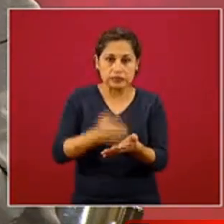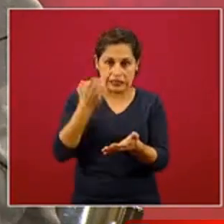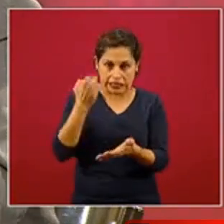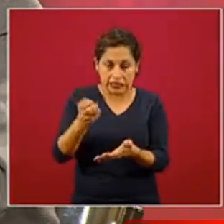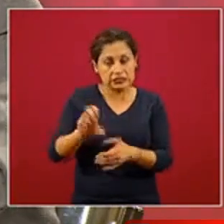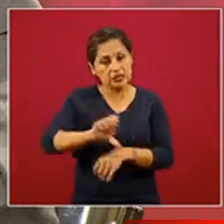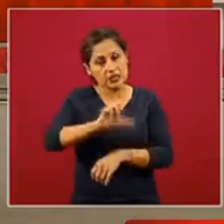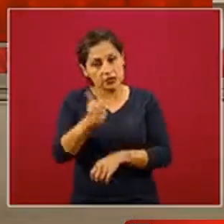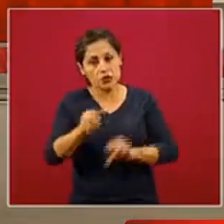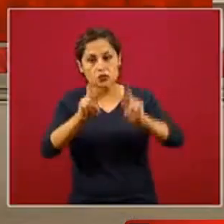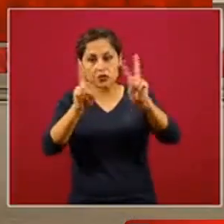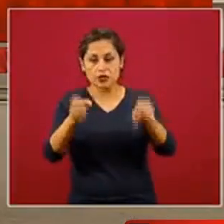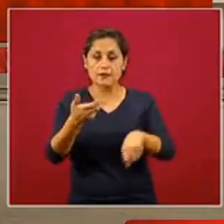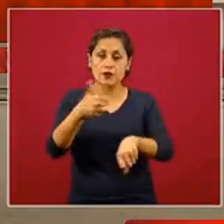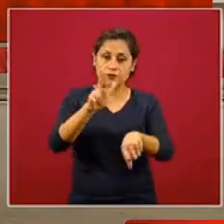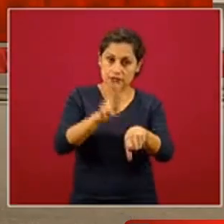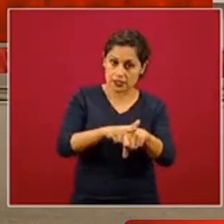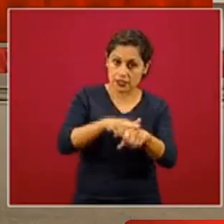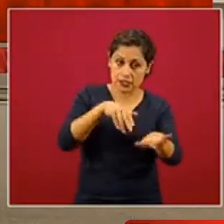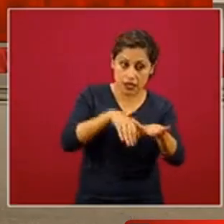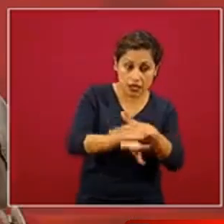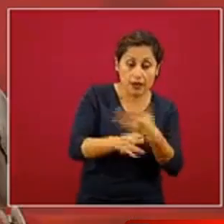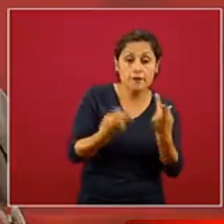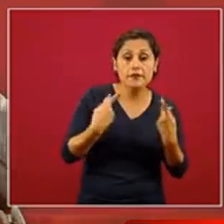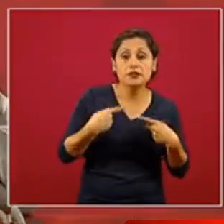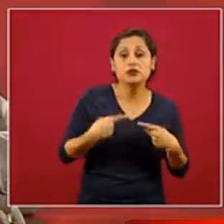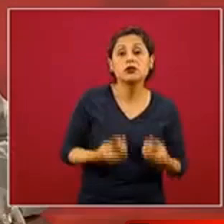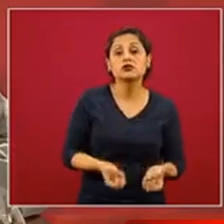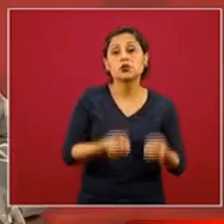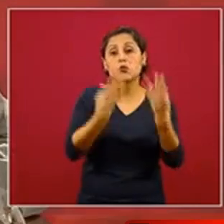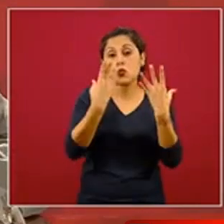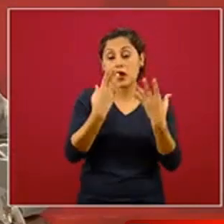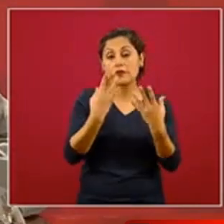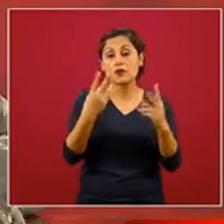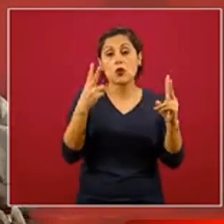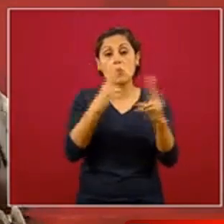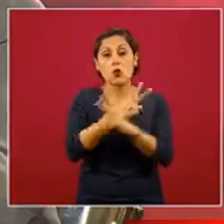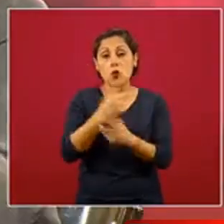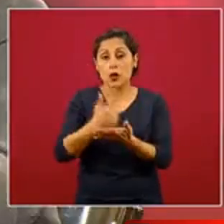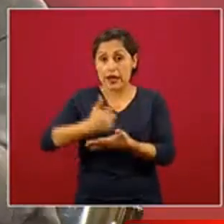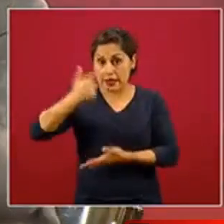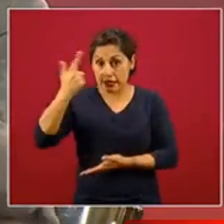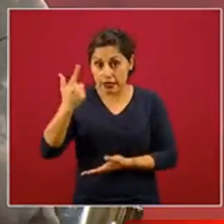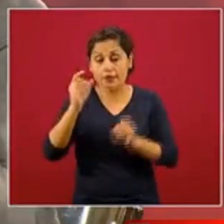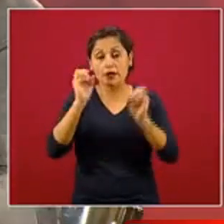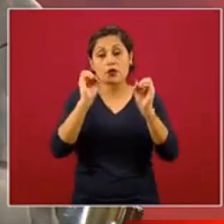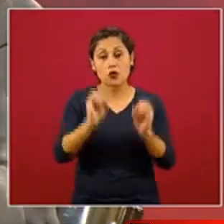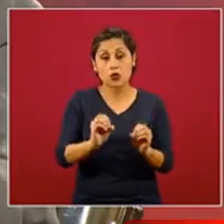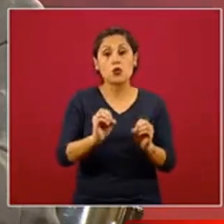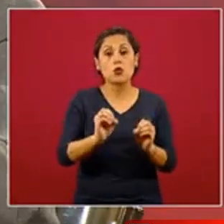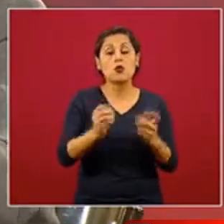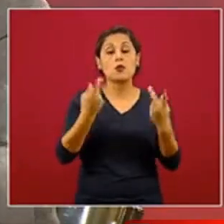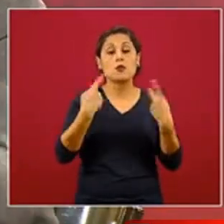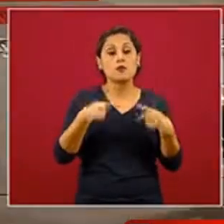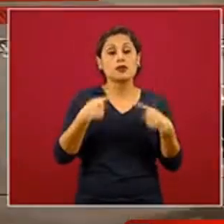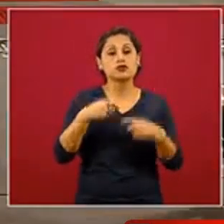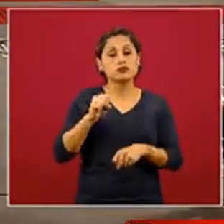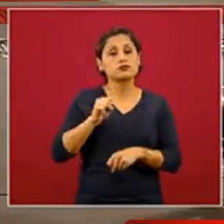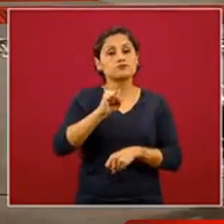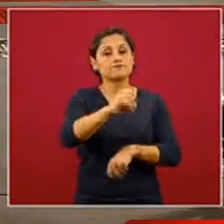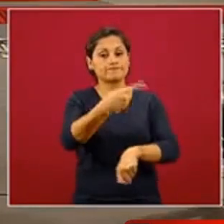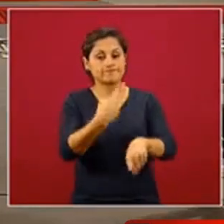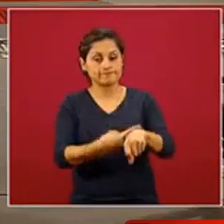hospitalizaciones, también tanto los que se hospitalizan por infección respiratoria aguda grave como los que se confirman con